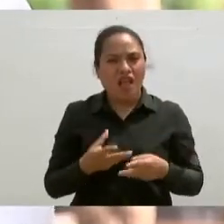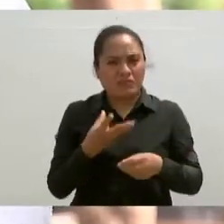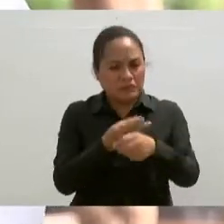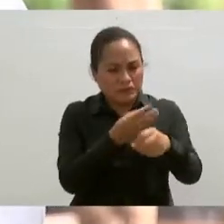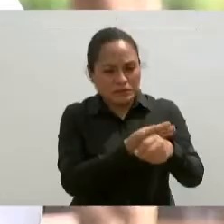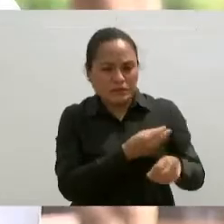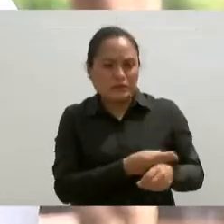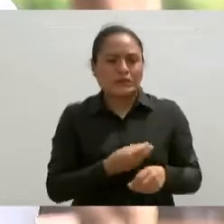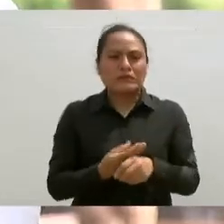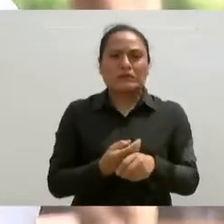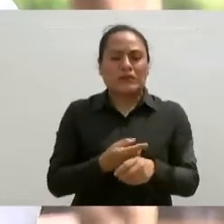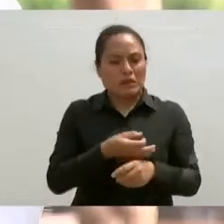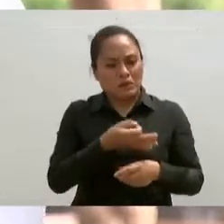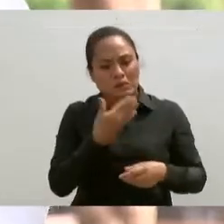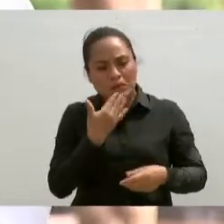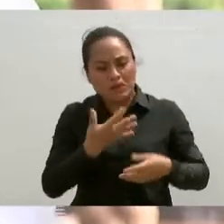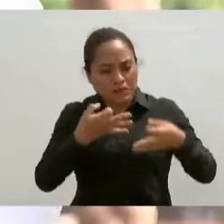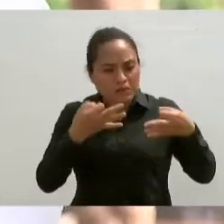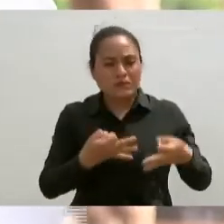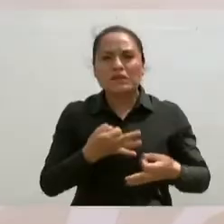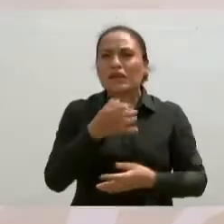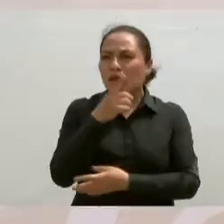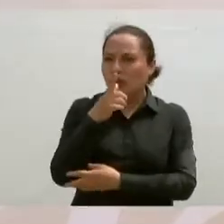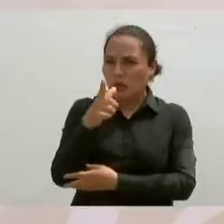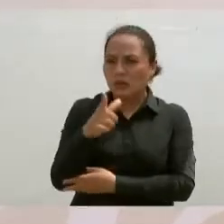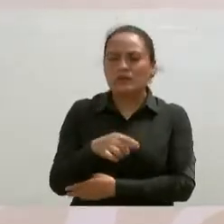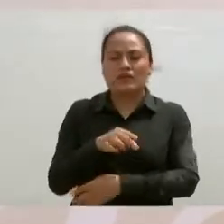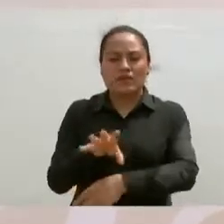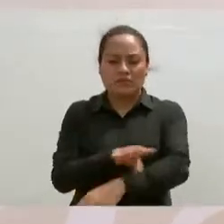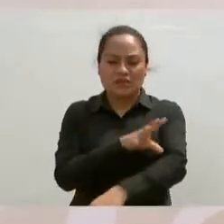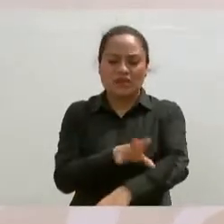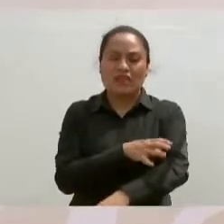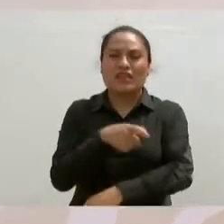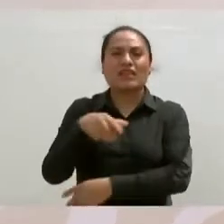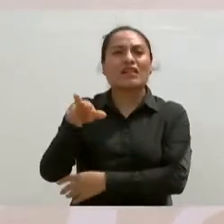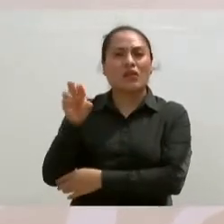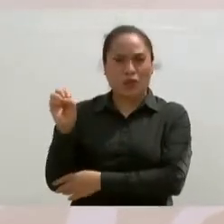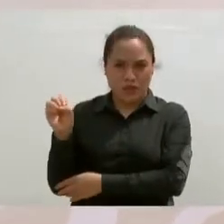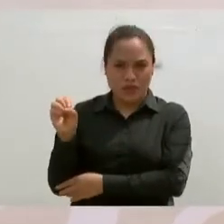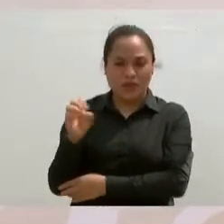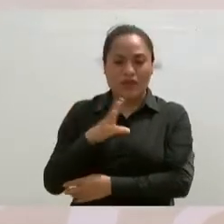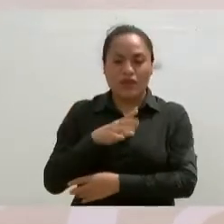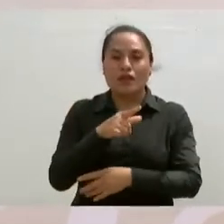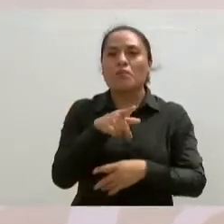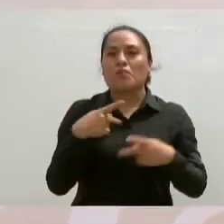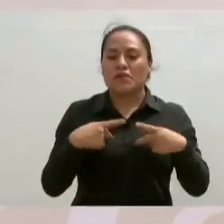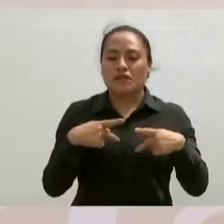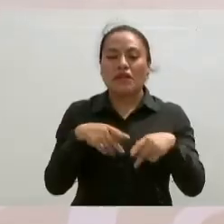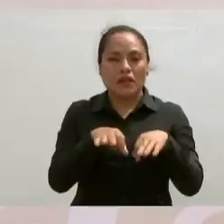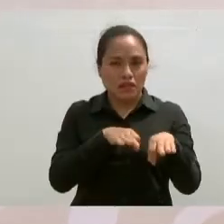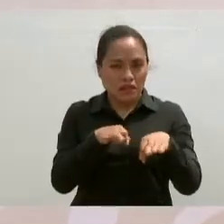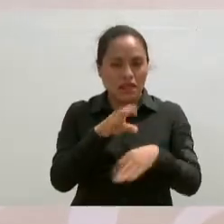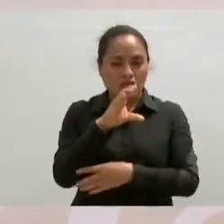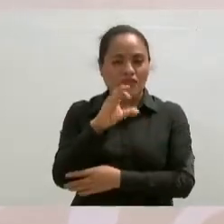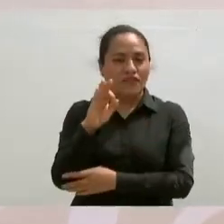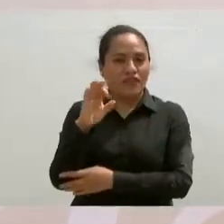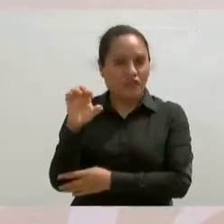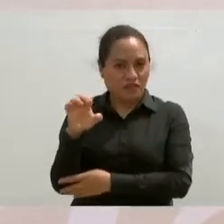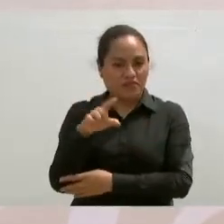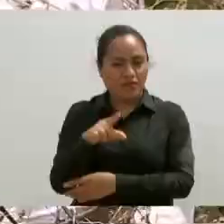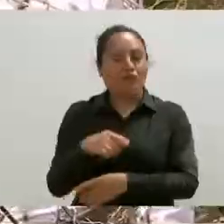restablecieron el servicio de energía eléctrica en Quintana Roo, los trabajadores